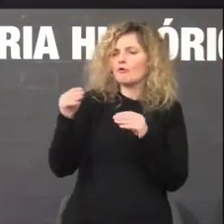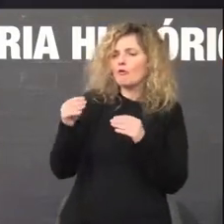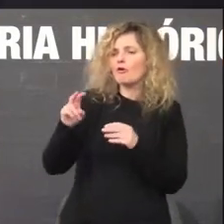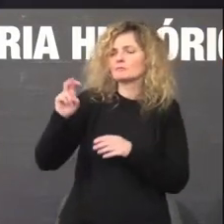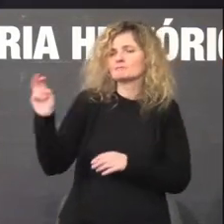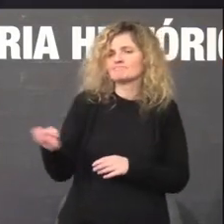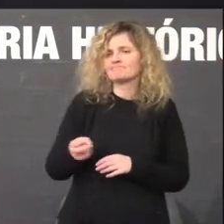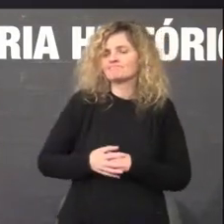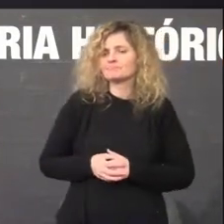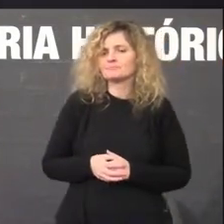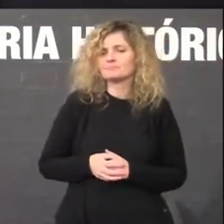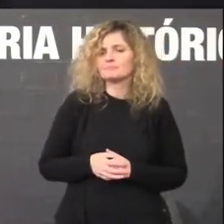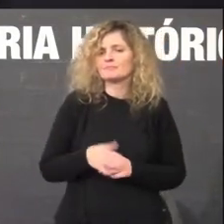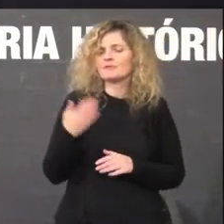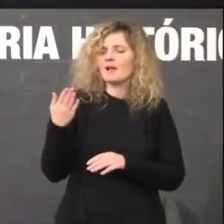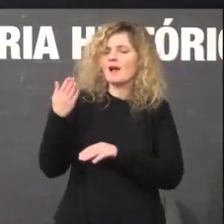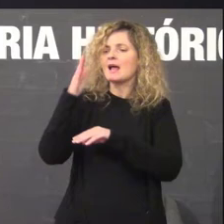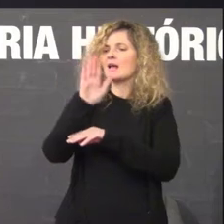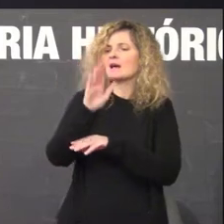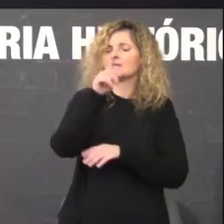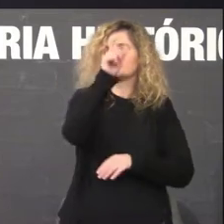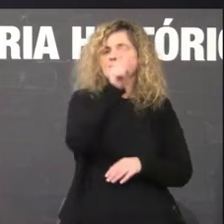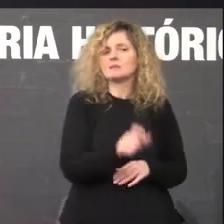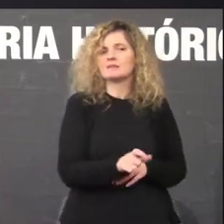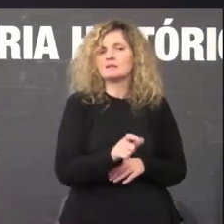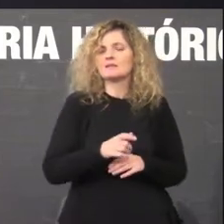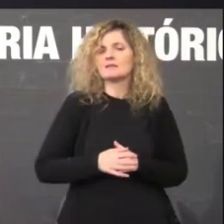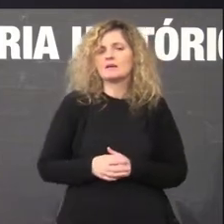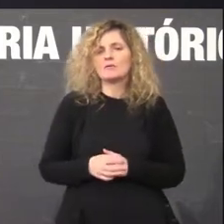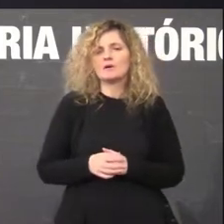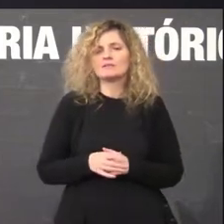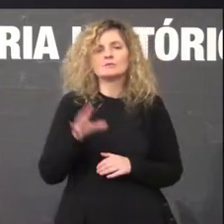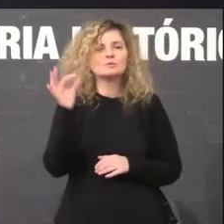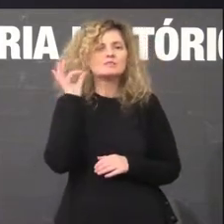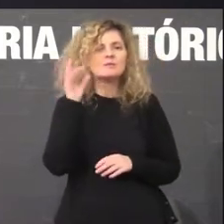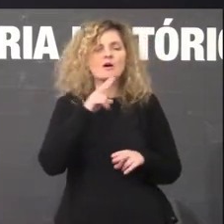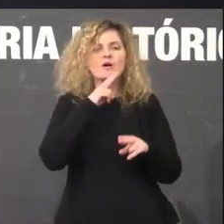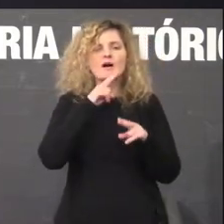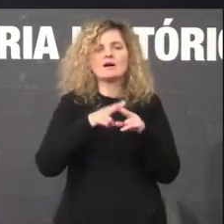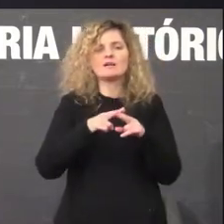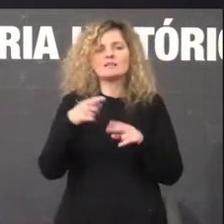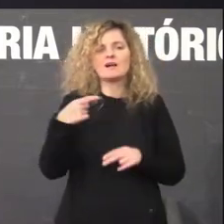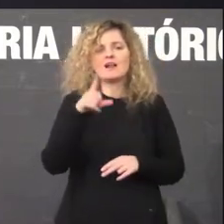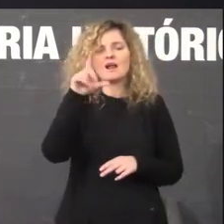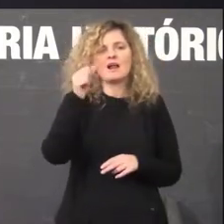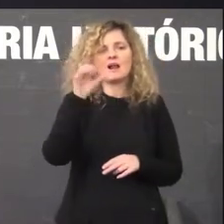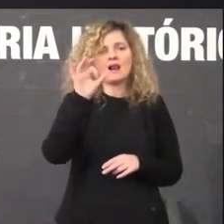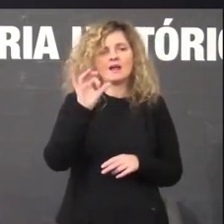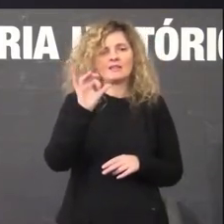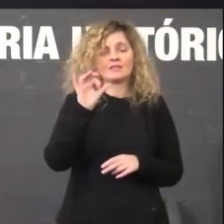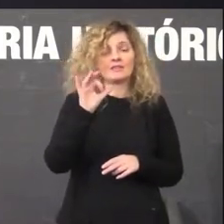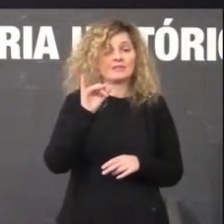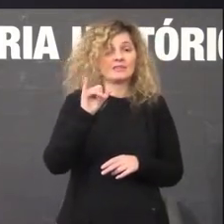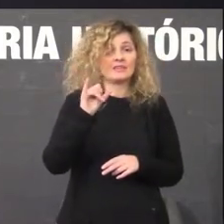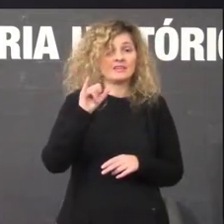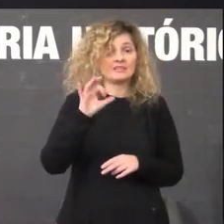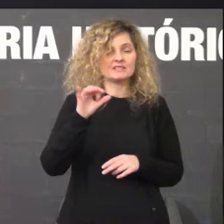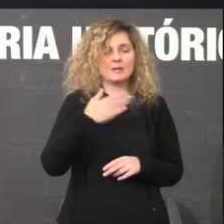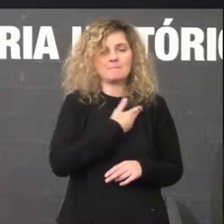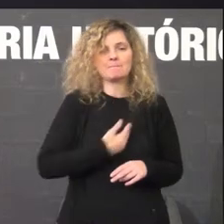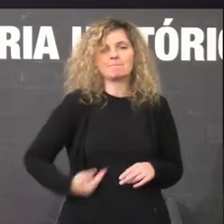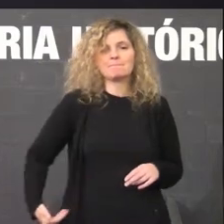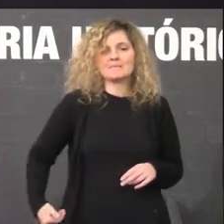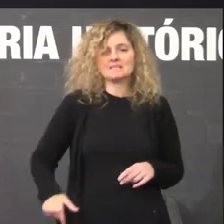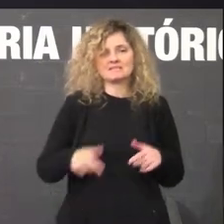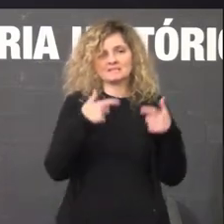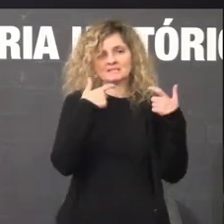y tal, y le presentan a una chica que se llama Gladys Zender, que es la Miss Universo del